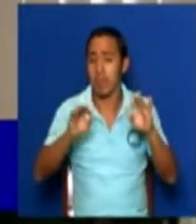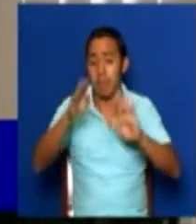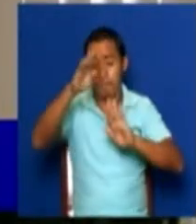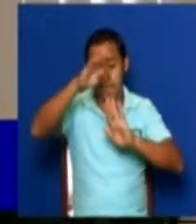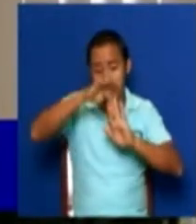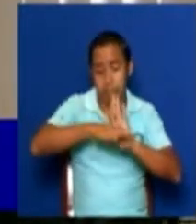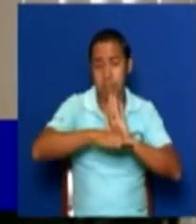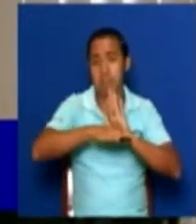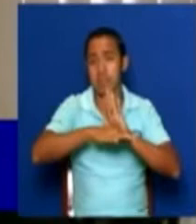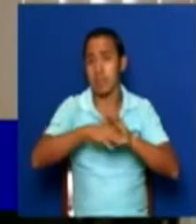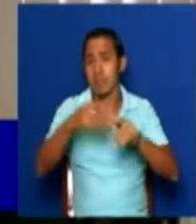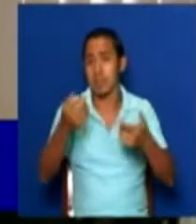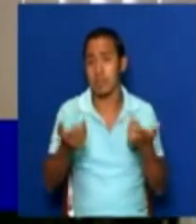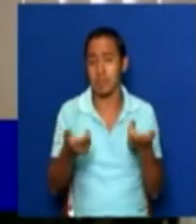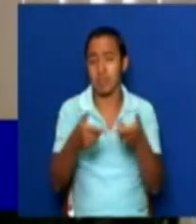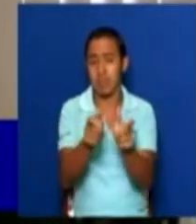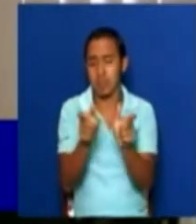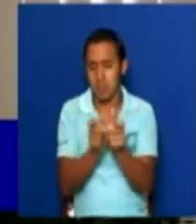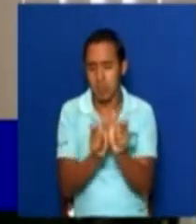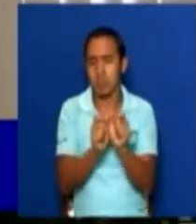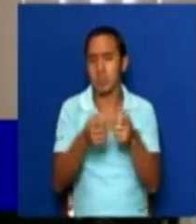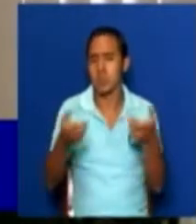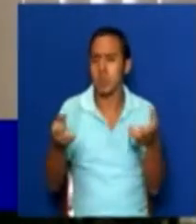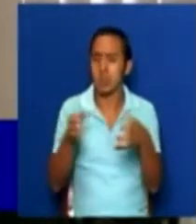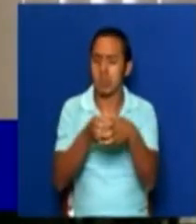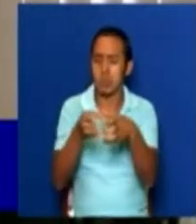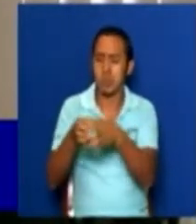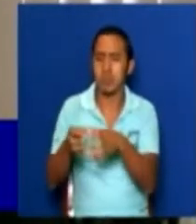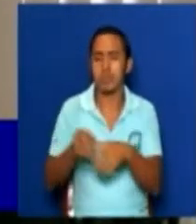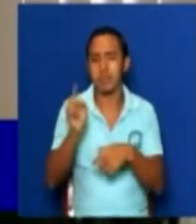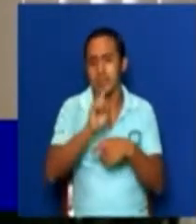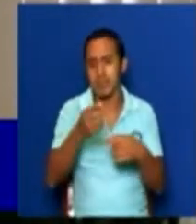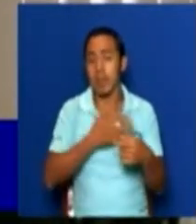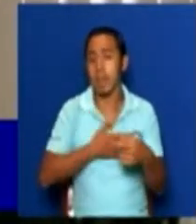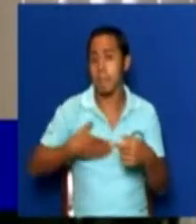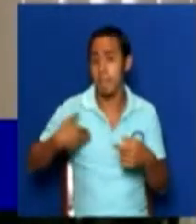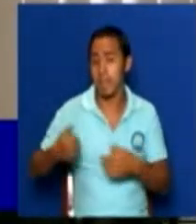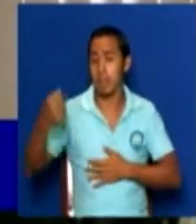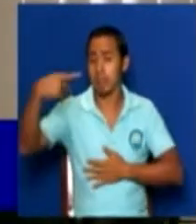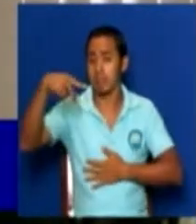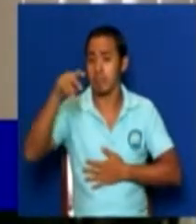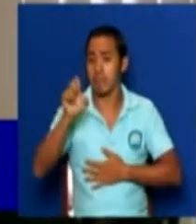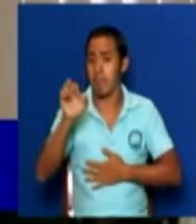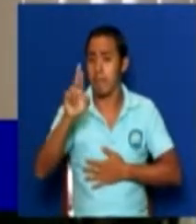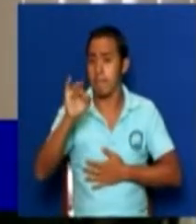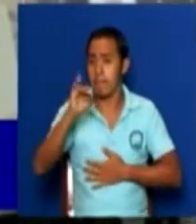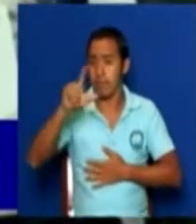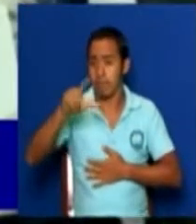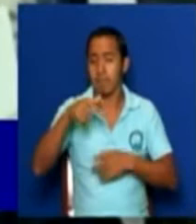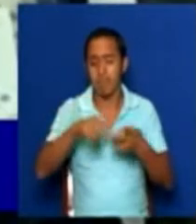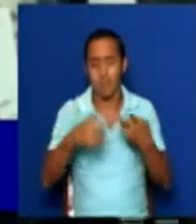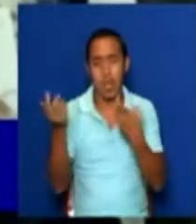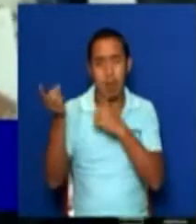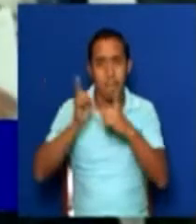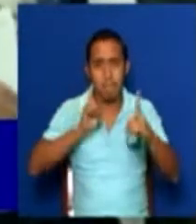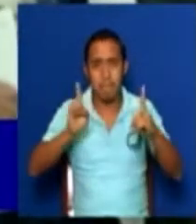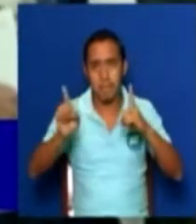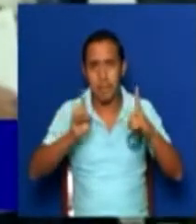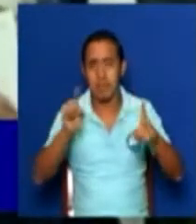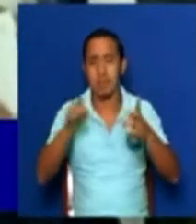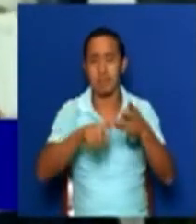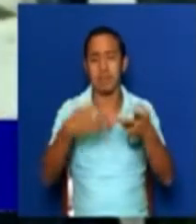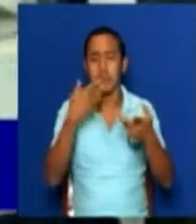reducir la segmentación laboral. Definir mejor los perfiles de las empresas, las competencias y